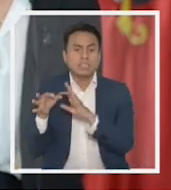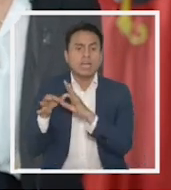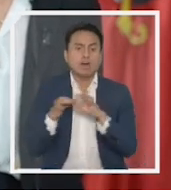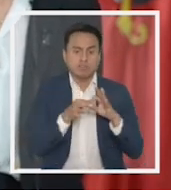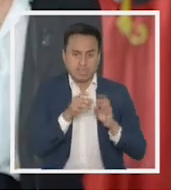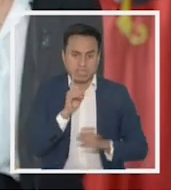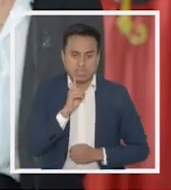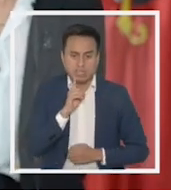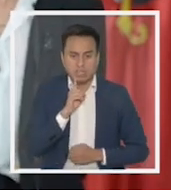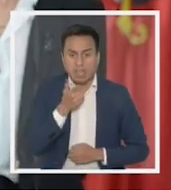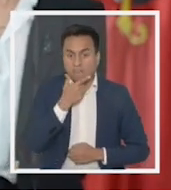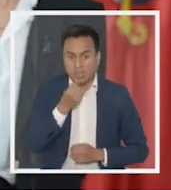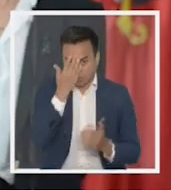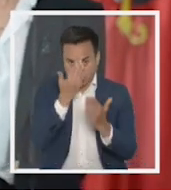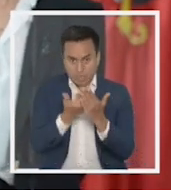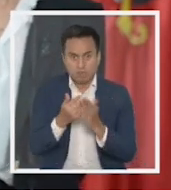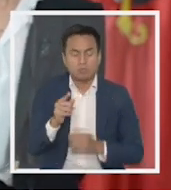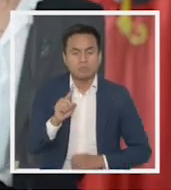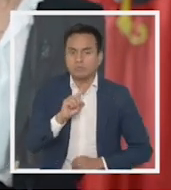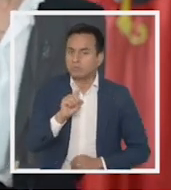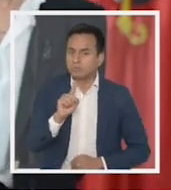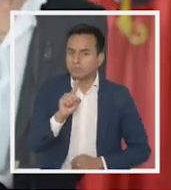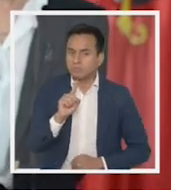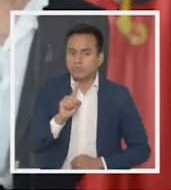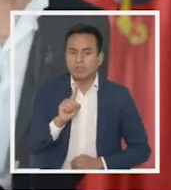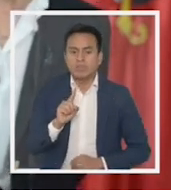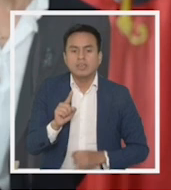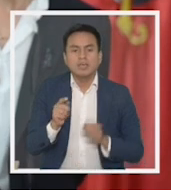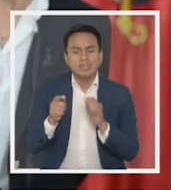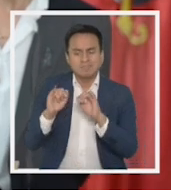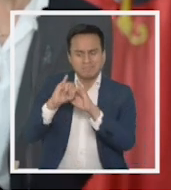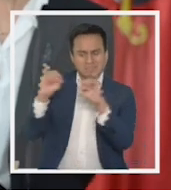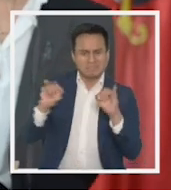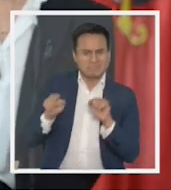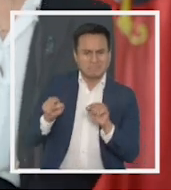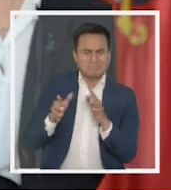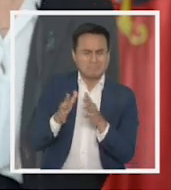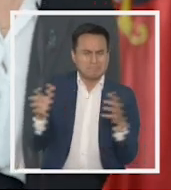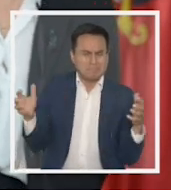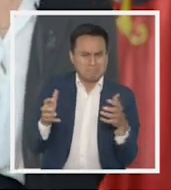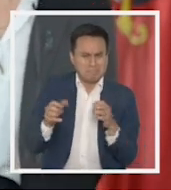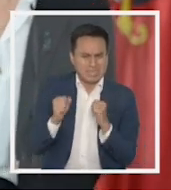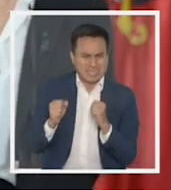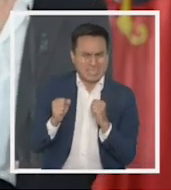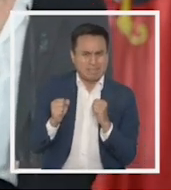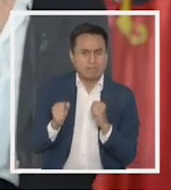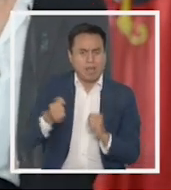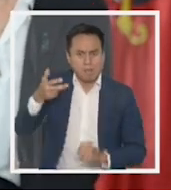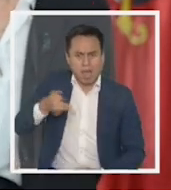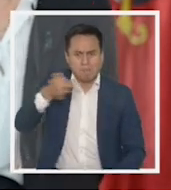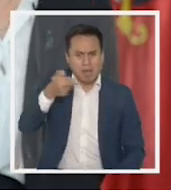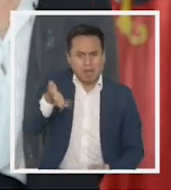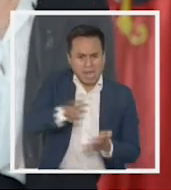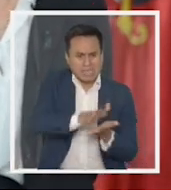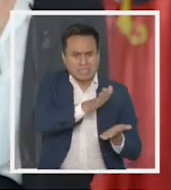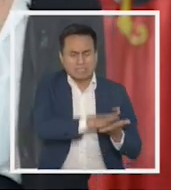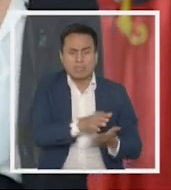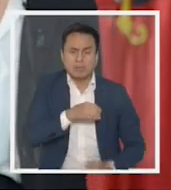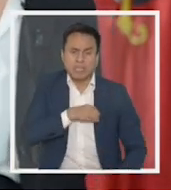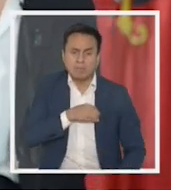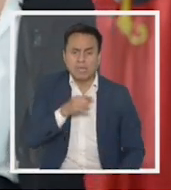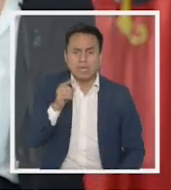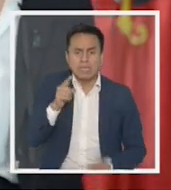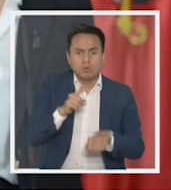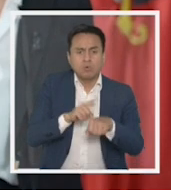expresión más terrible son los asesinatos que hemos tenido que lamentar estas últimas semanas. Al mismo